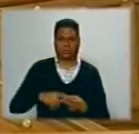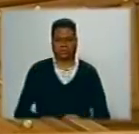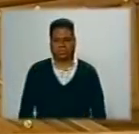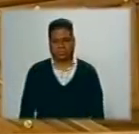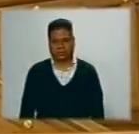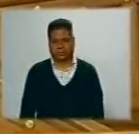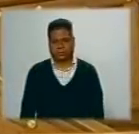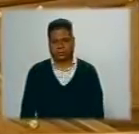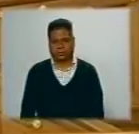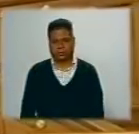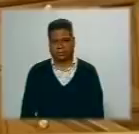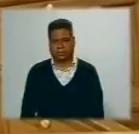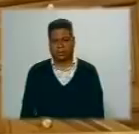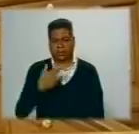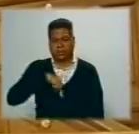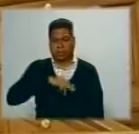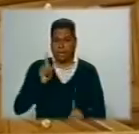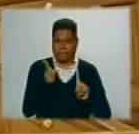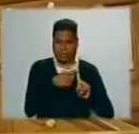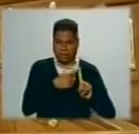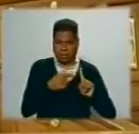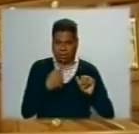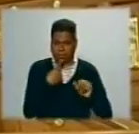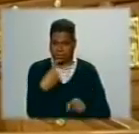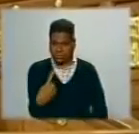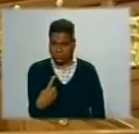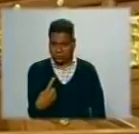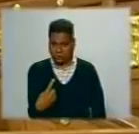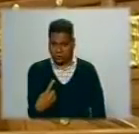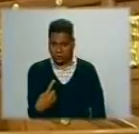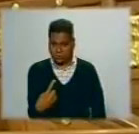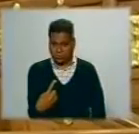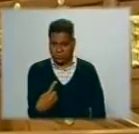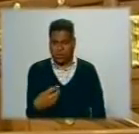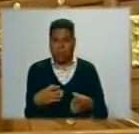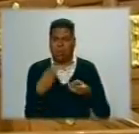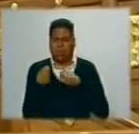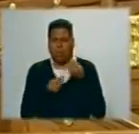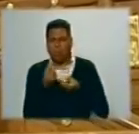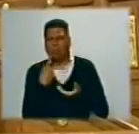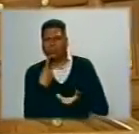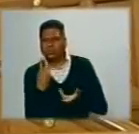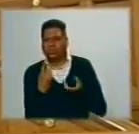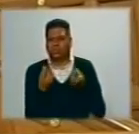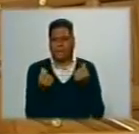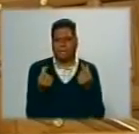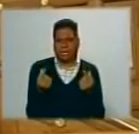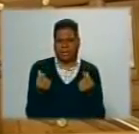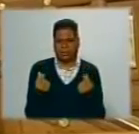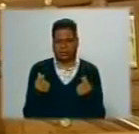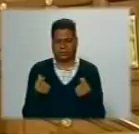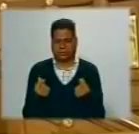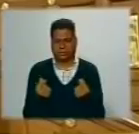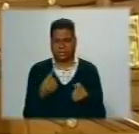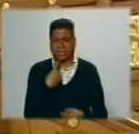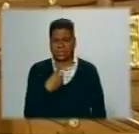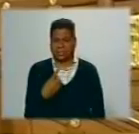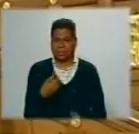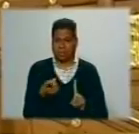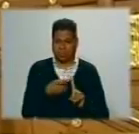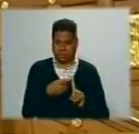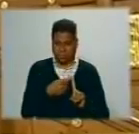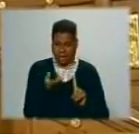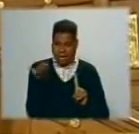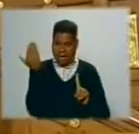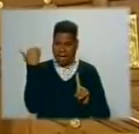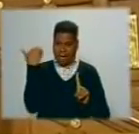Entonces, estamos estableciendo en primer lugar, redondeando el sistema. Y decía, iniciando esta